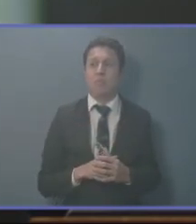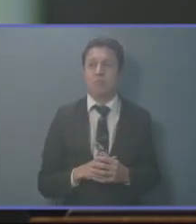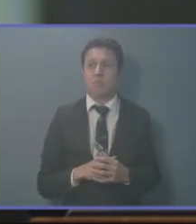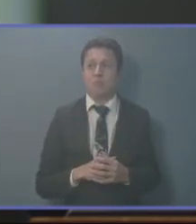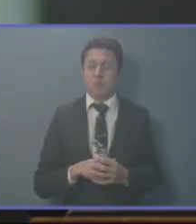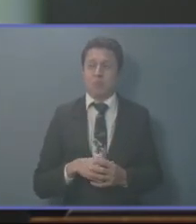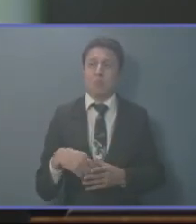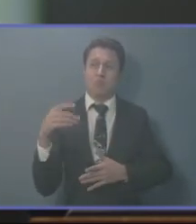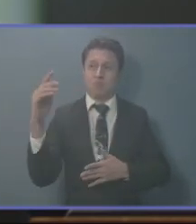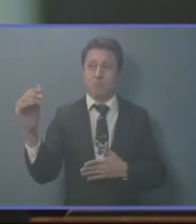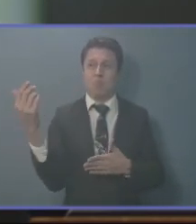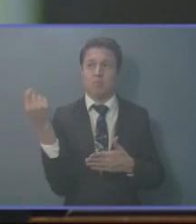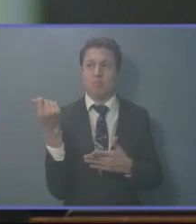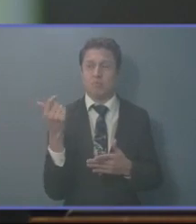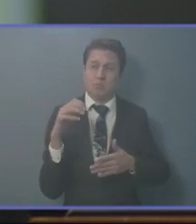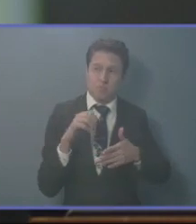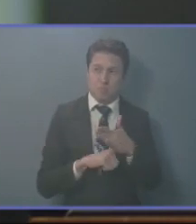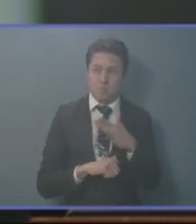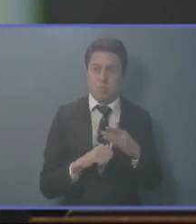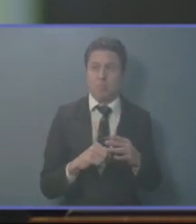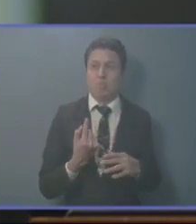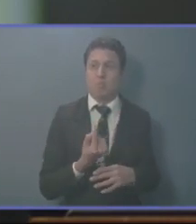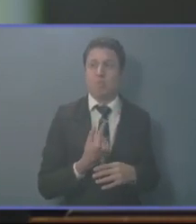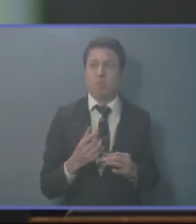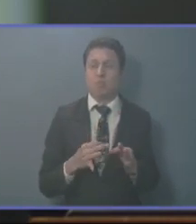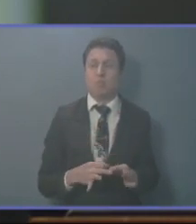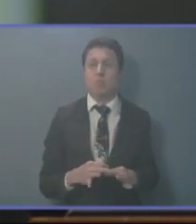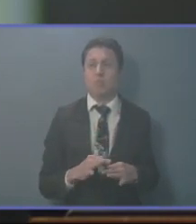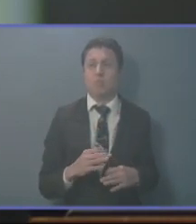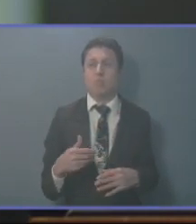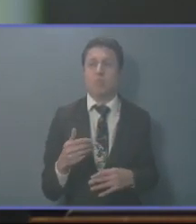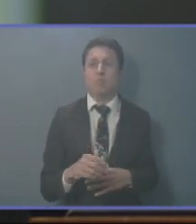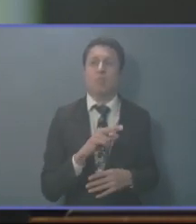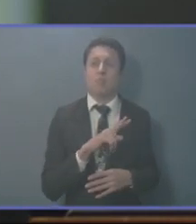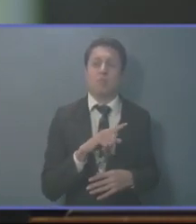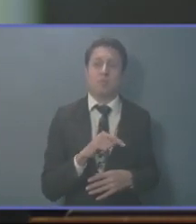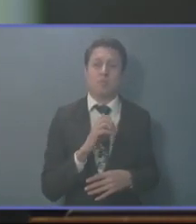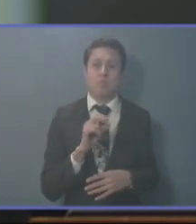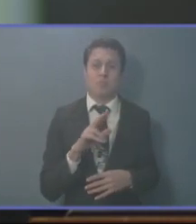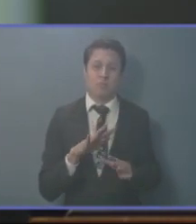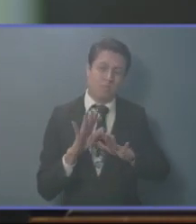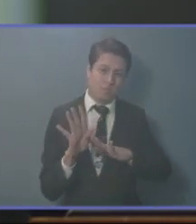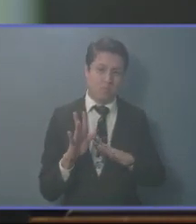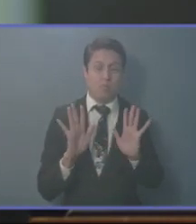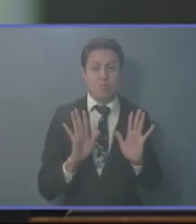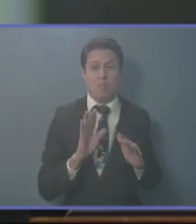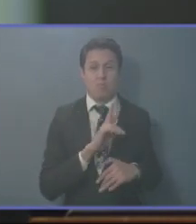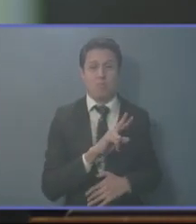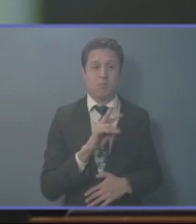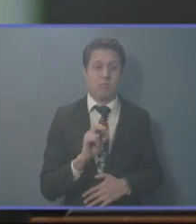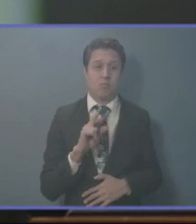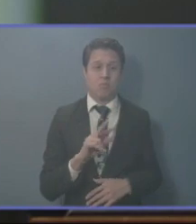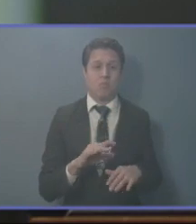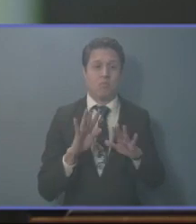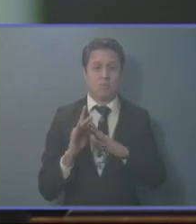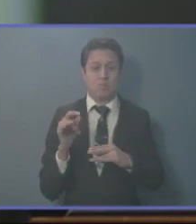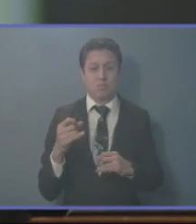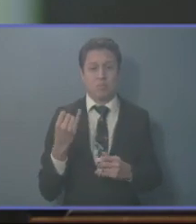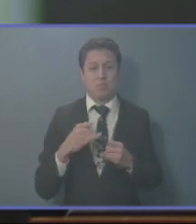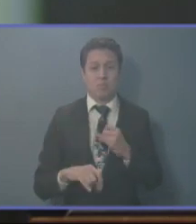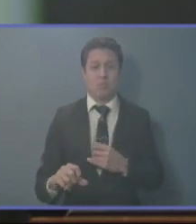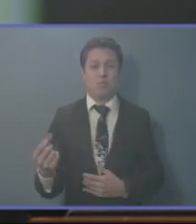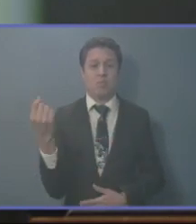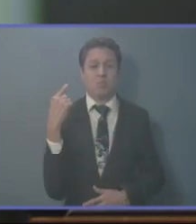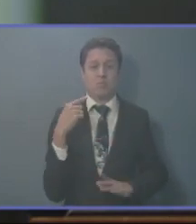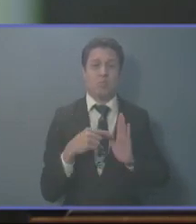El impuesto sobre la renta declarado en los ejercicios fiscales de los años 2018 o 2019, este último